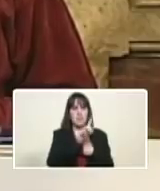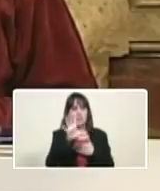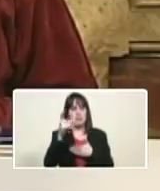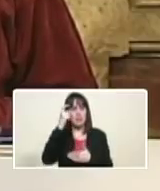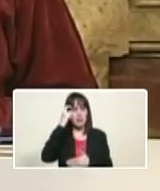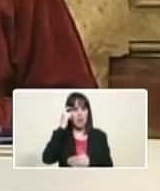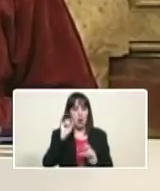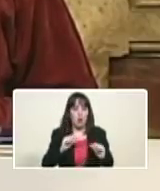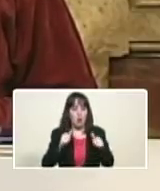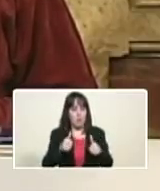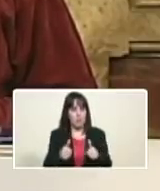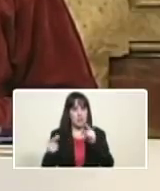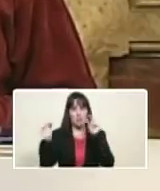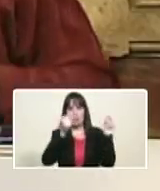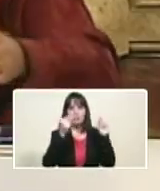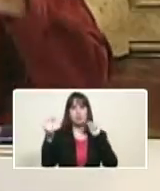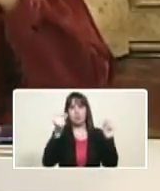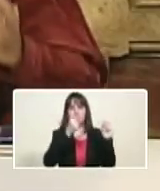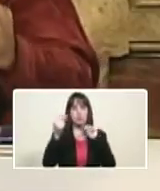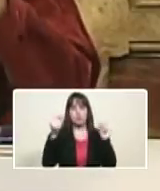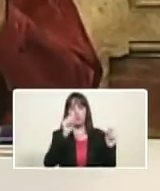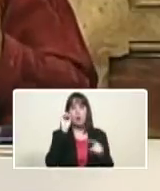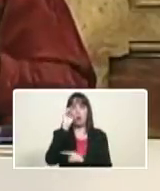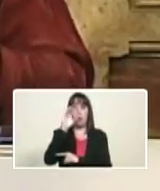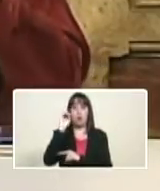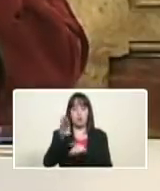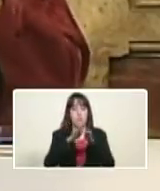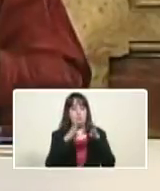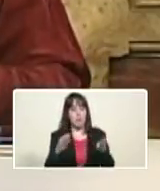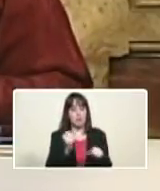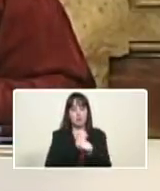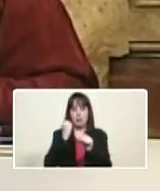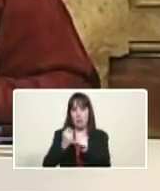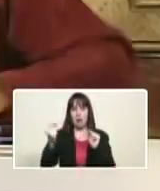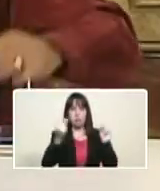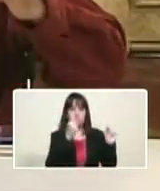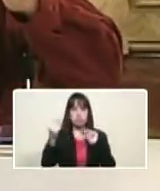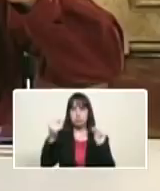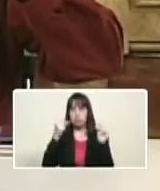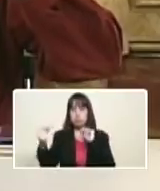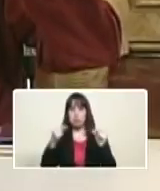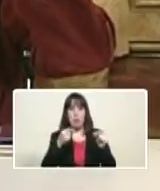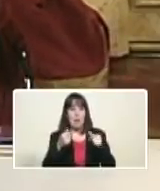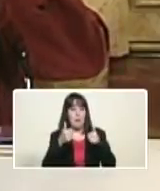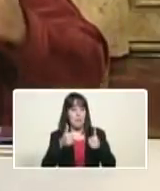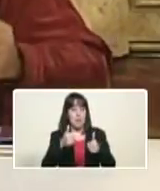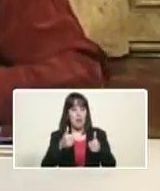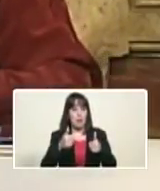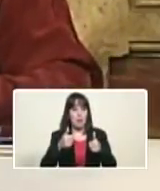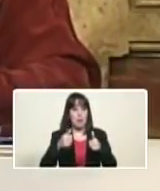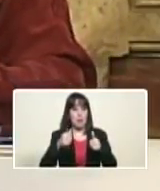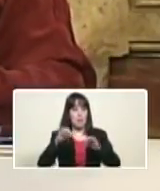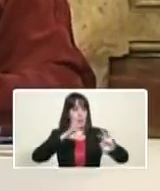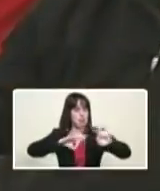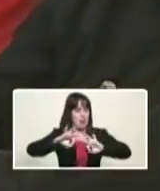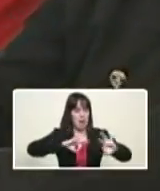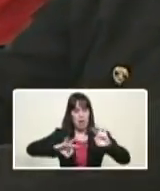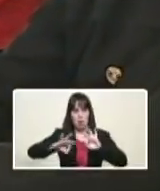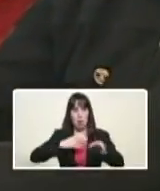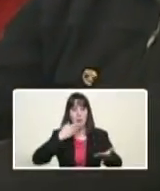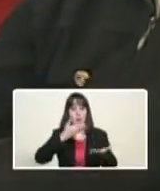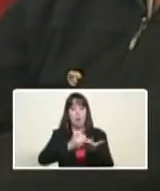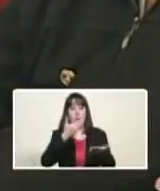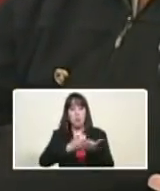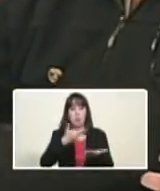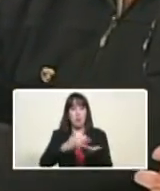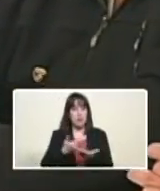días, instalemos con mesas de trabajo bien preparadas, metodológicamente bien dirigidas, con propuestas desde la